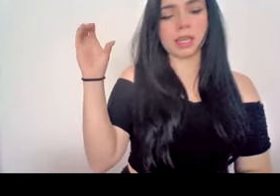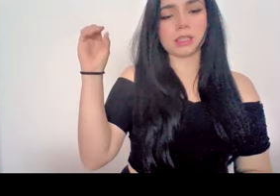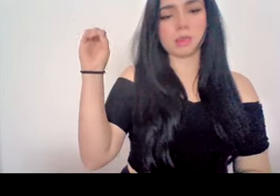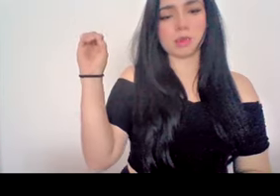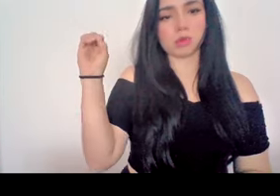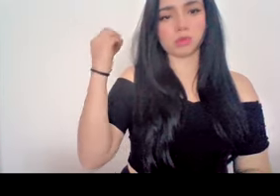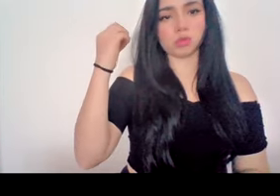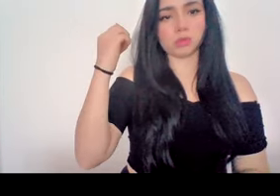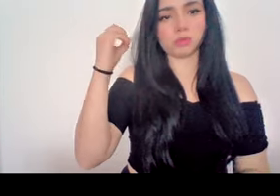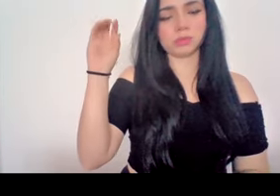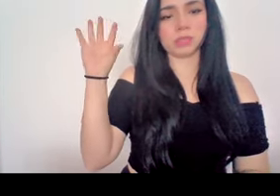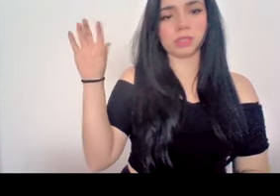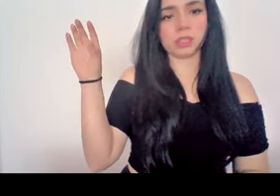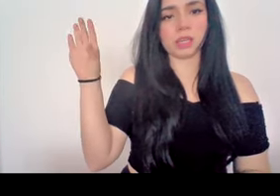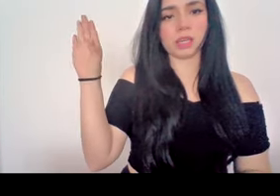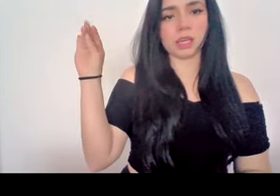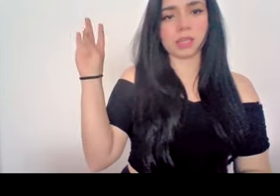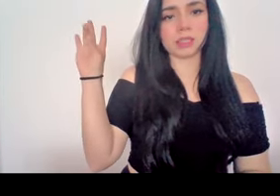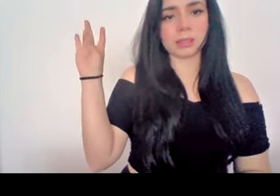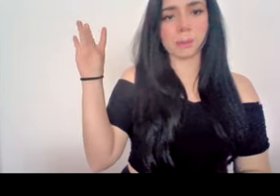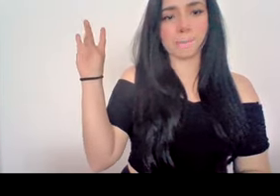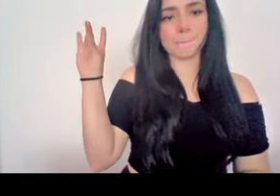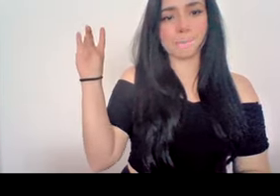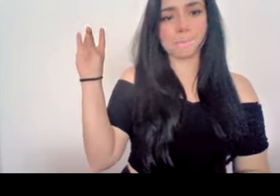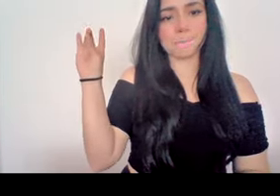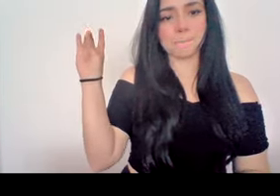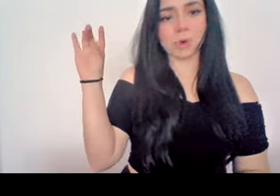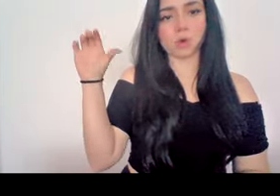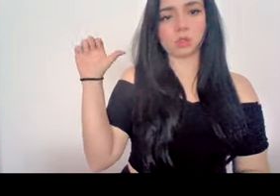decir esposo, esposa,